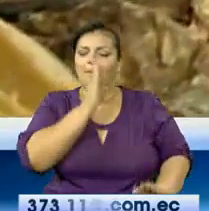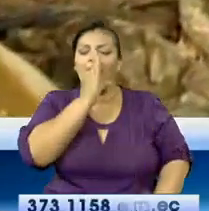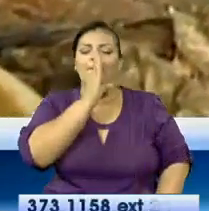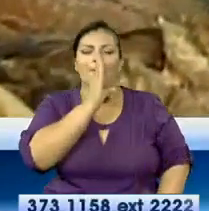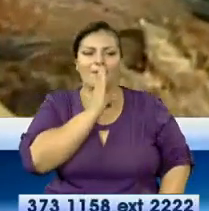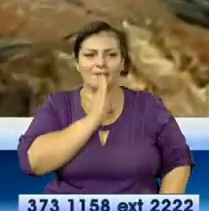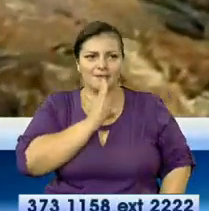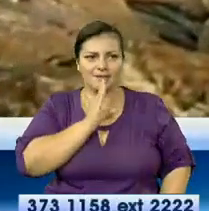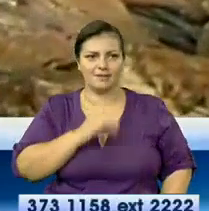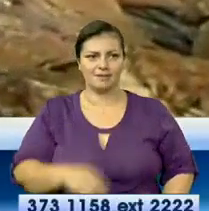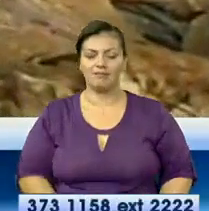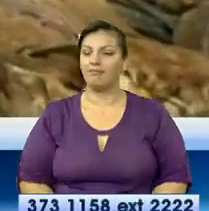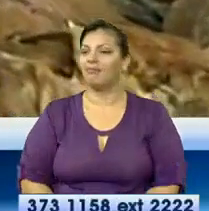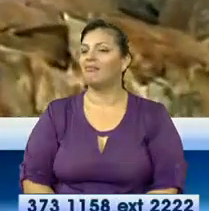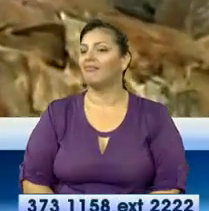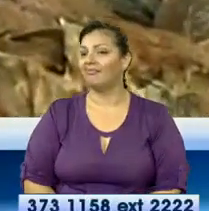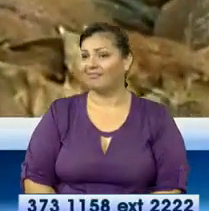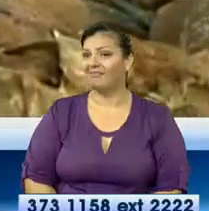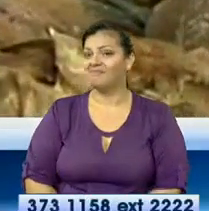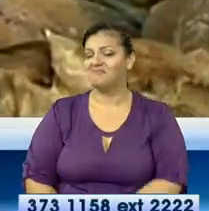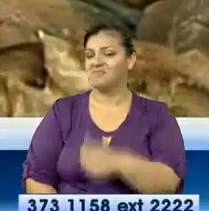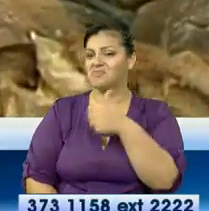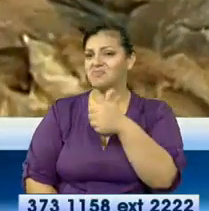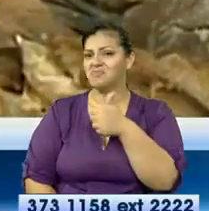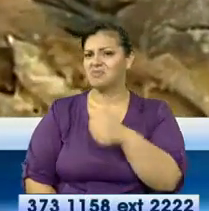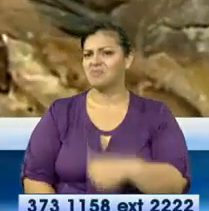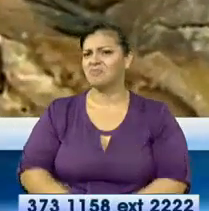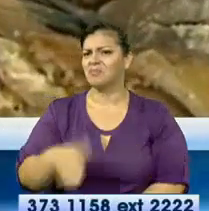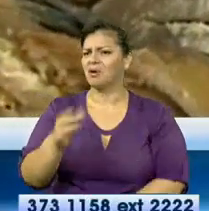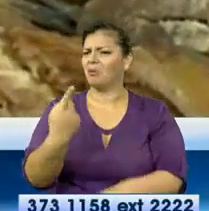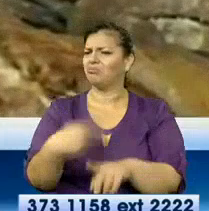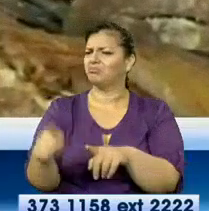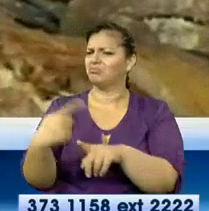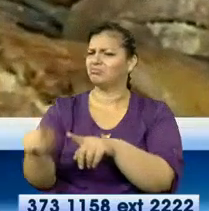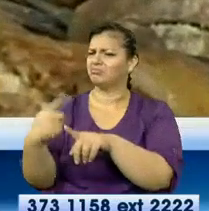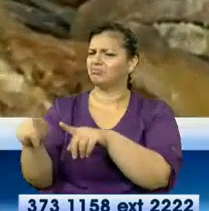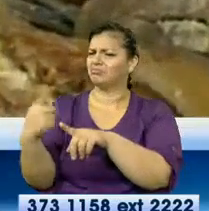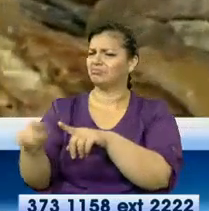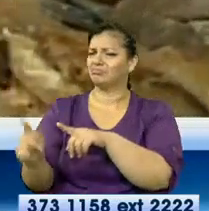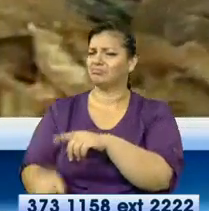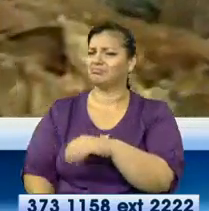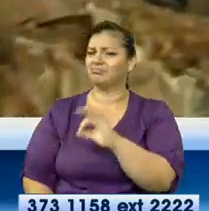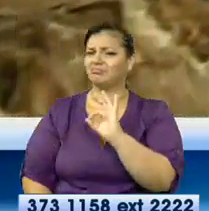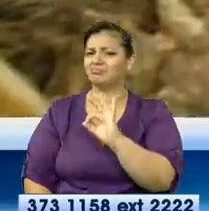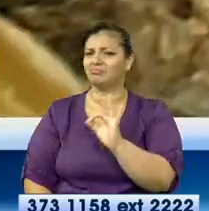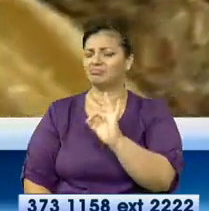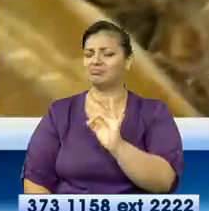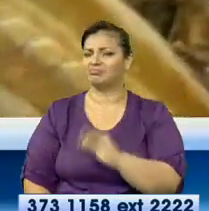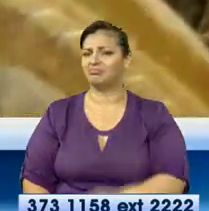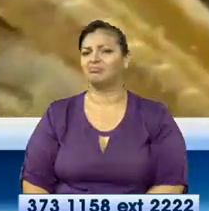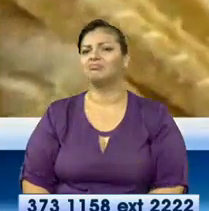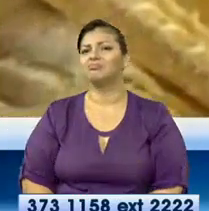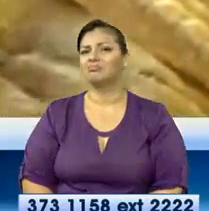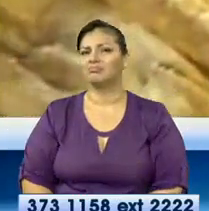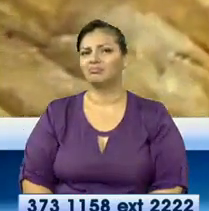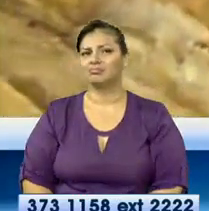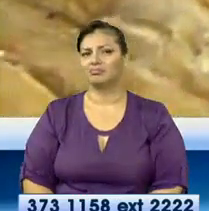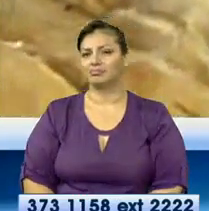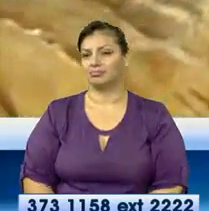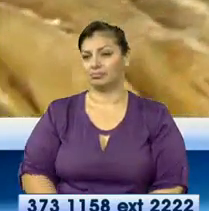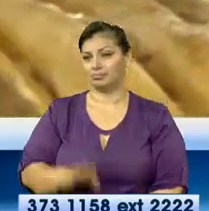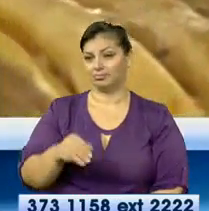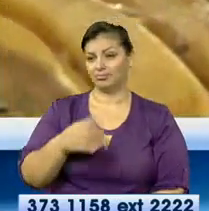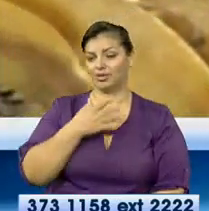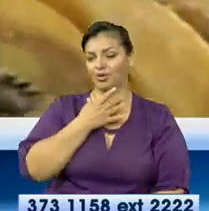señor bastante para elegir y el pescado Salado es una buena opción como yo lo digo compre el que usted pueda pero el bacalao tiene un sabor